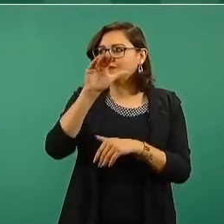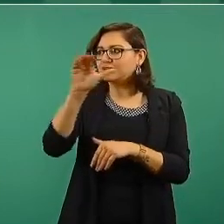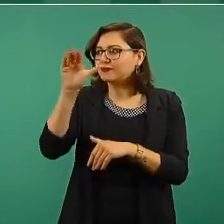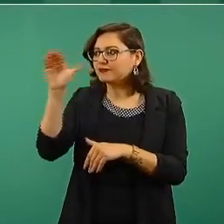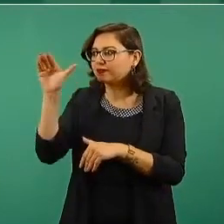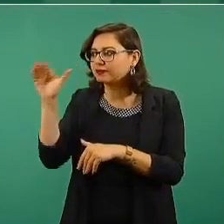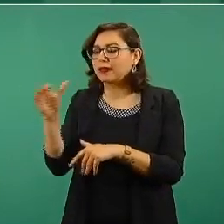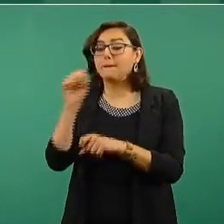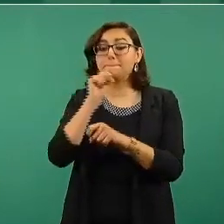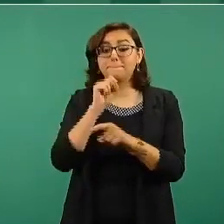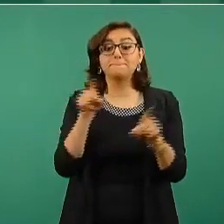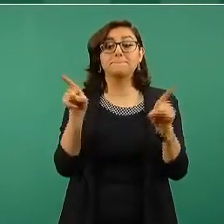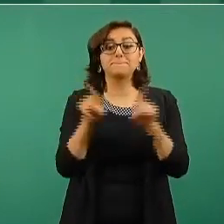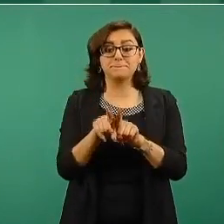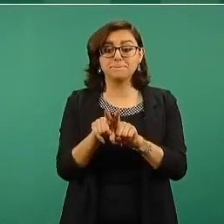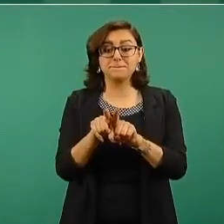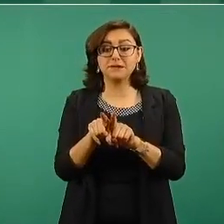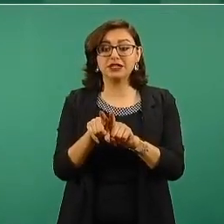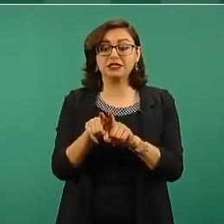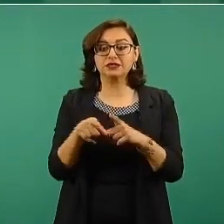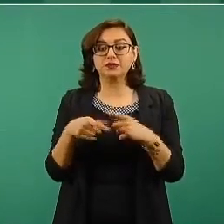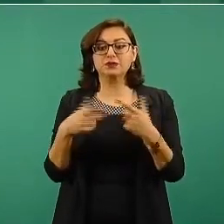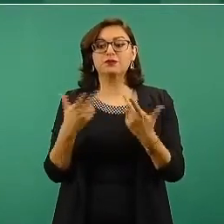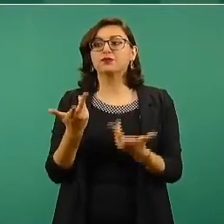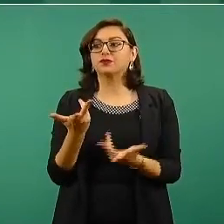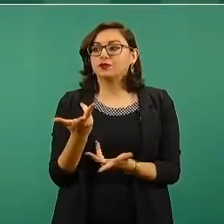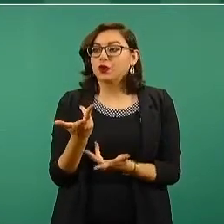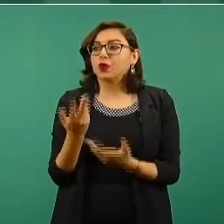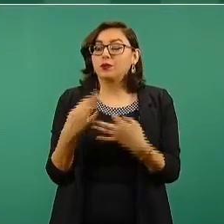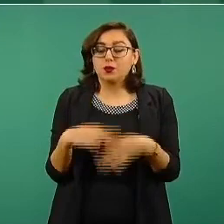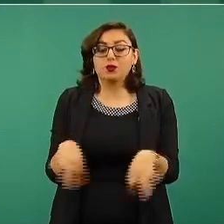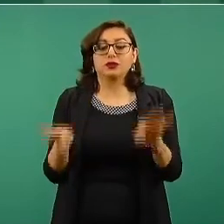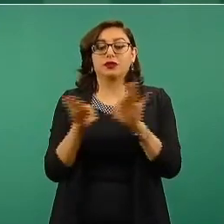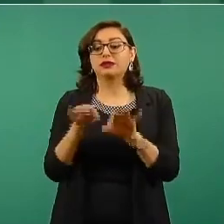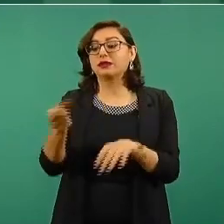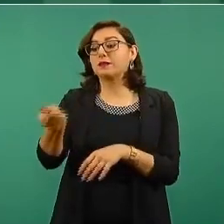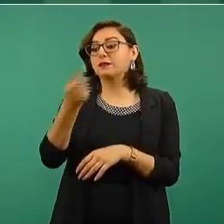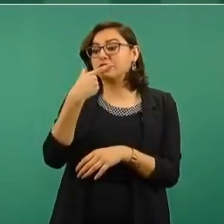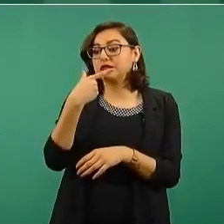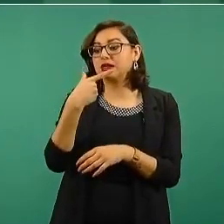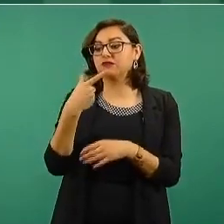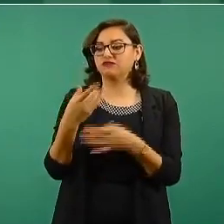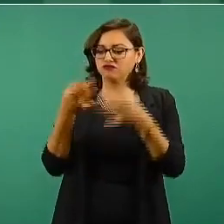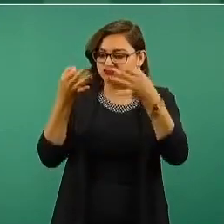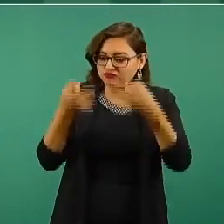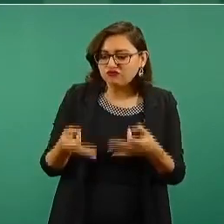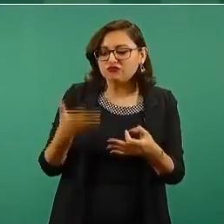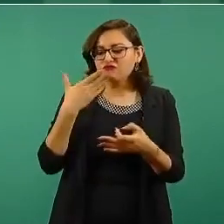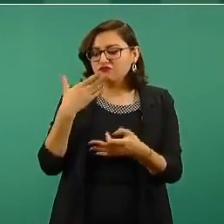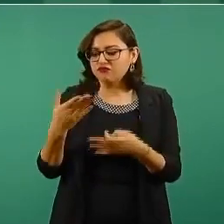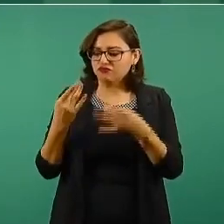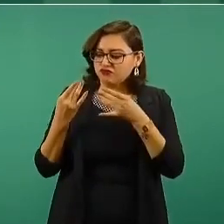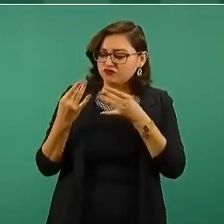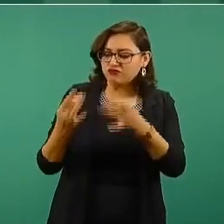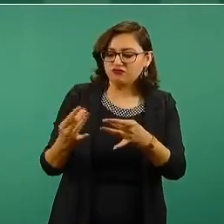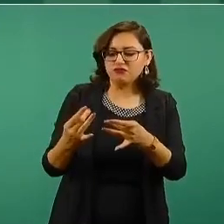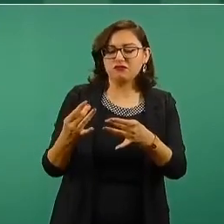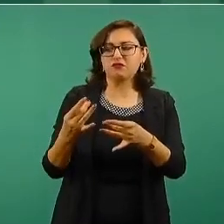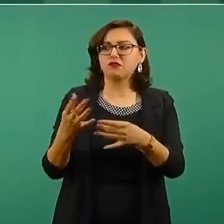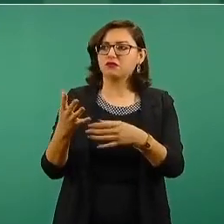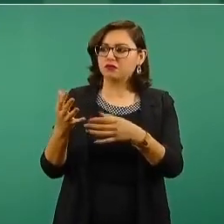tener medicamentos útiles, actualizados y en un costo accesible, porque tampoco vamos a